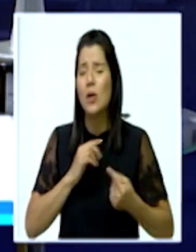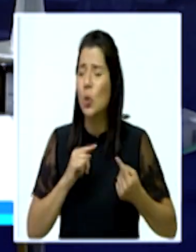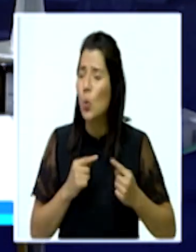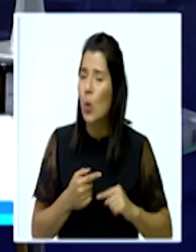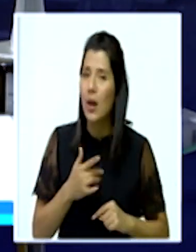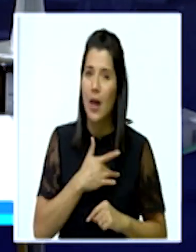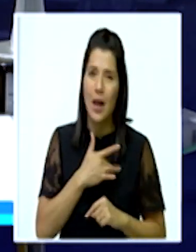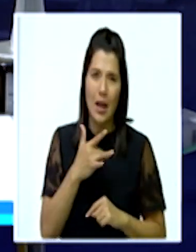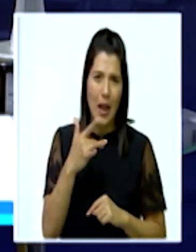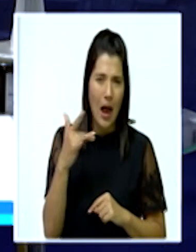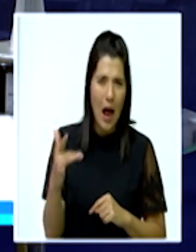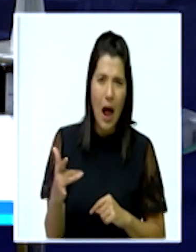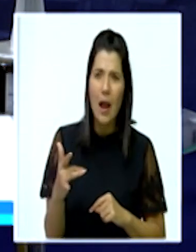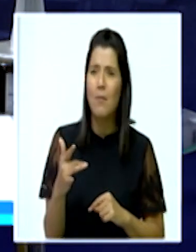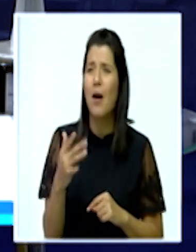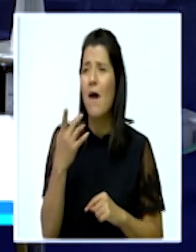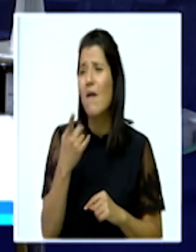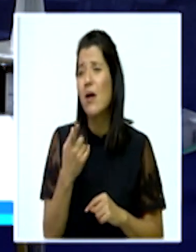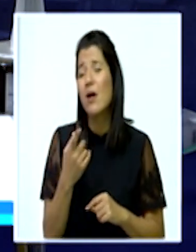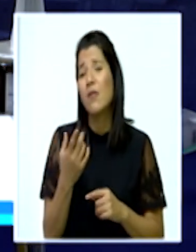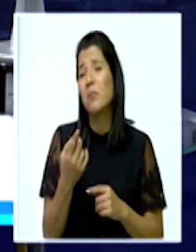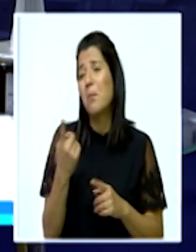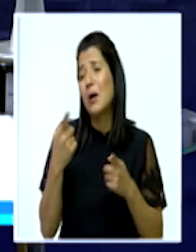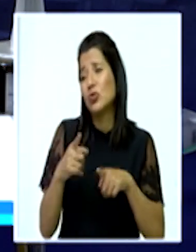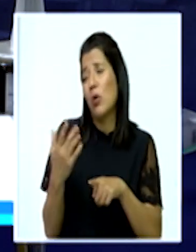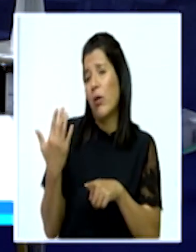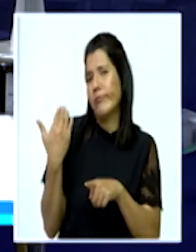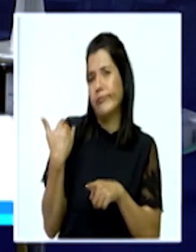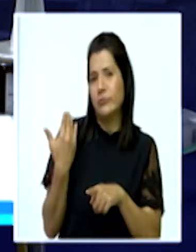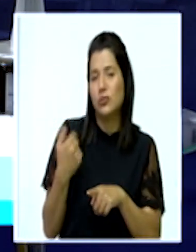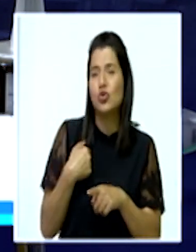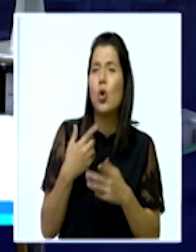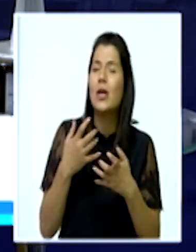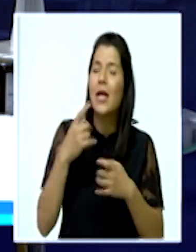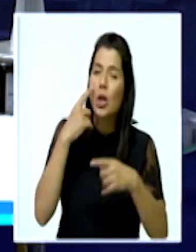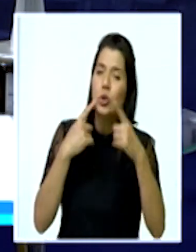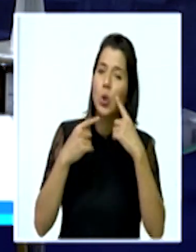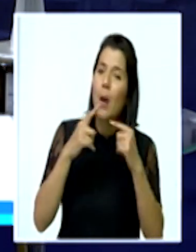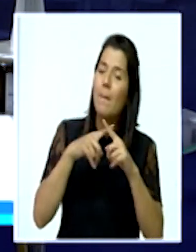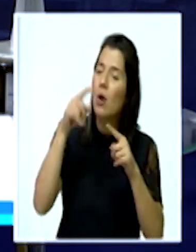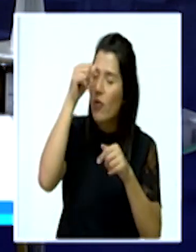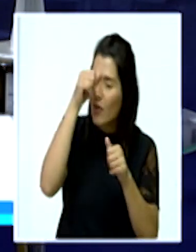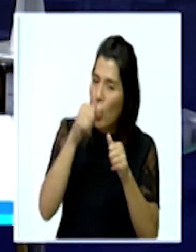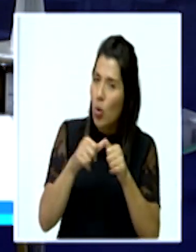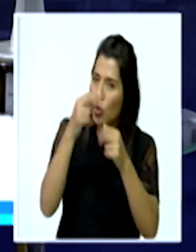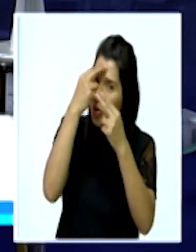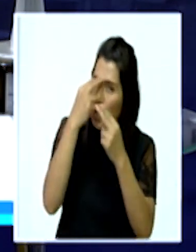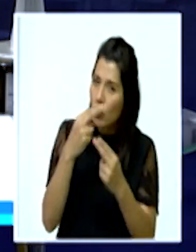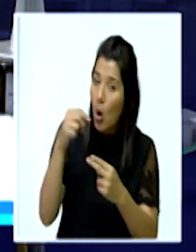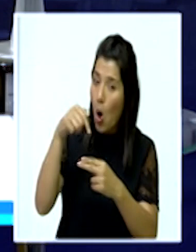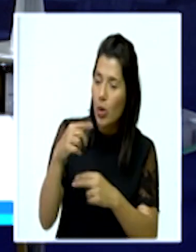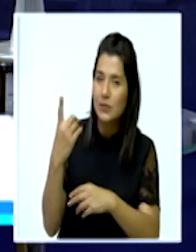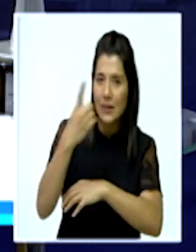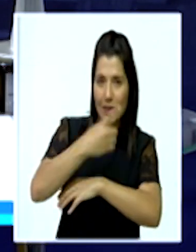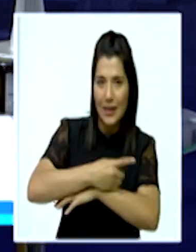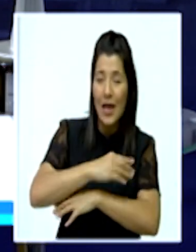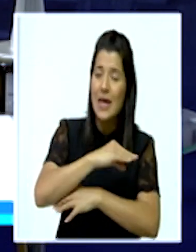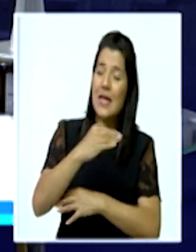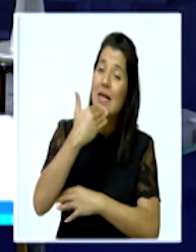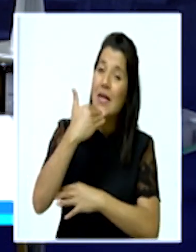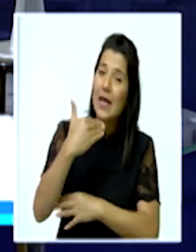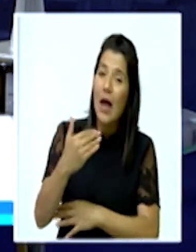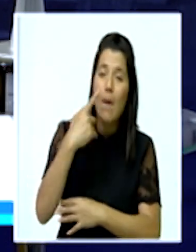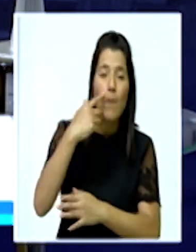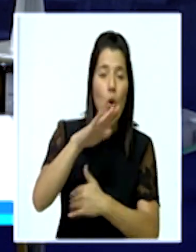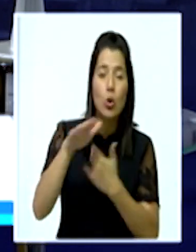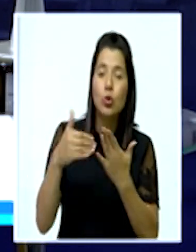alma porque fue hace un día, un mes, un año, yo quiero llorar, pero te estoy recordando y te honro en este día y gracias por